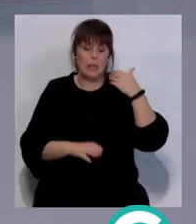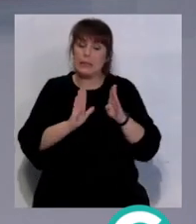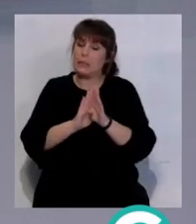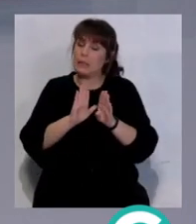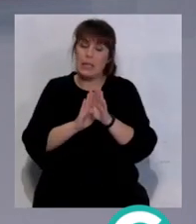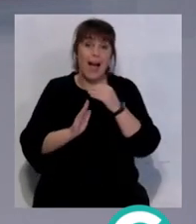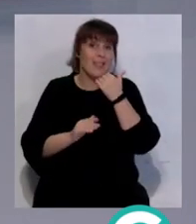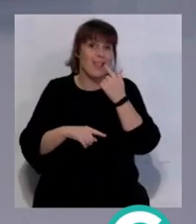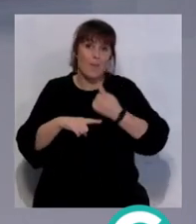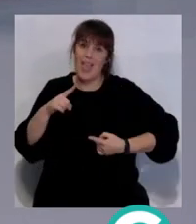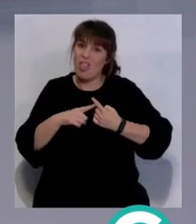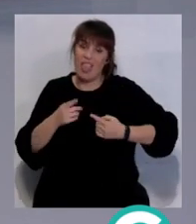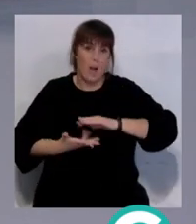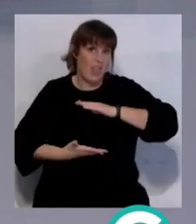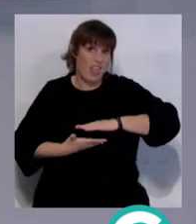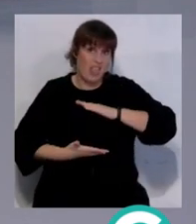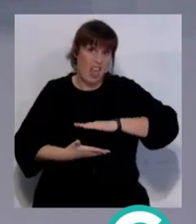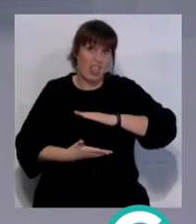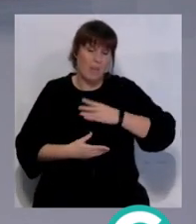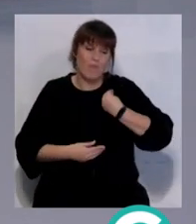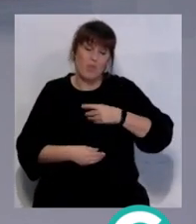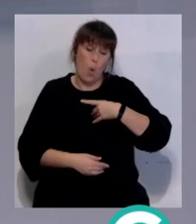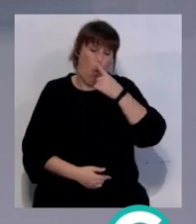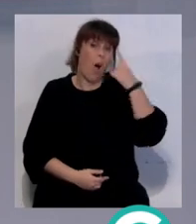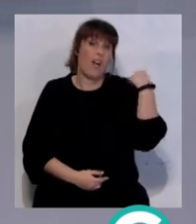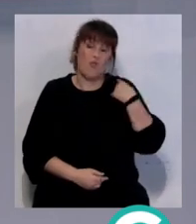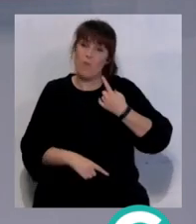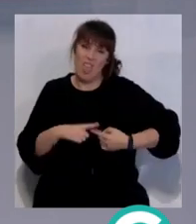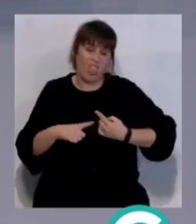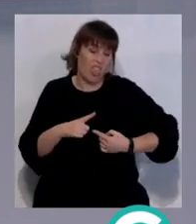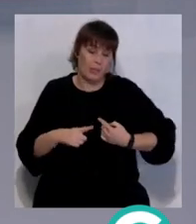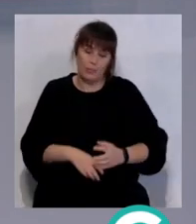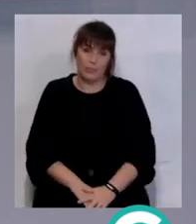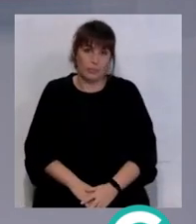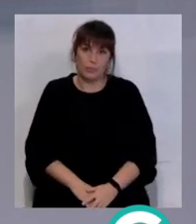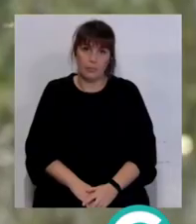casi a la mitad de la capacidad que presentaban hace un año.